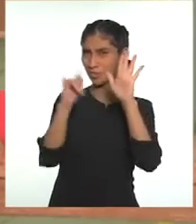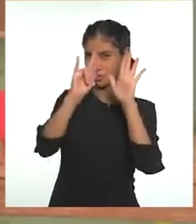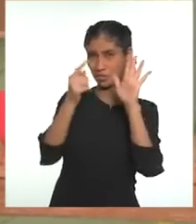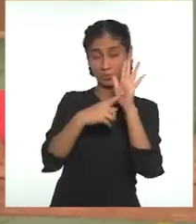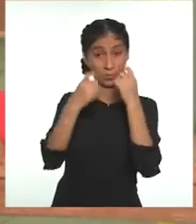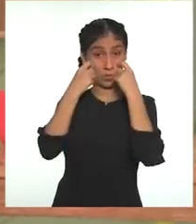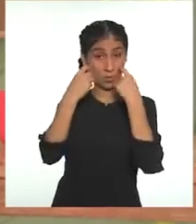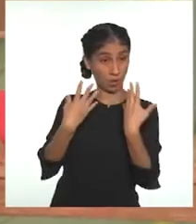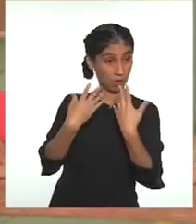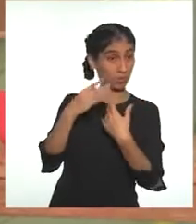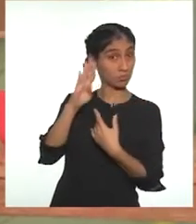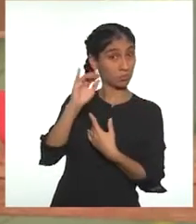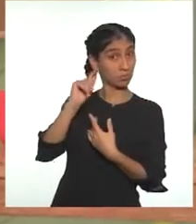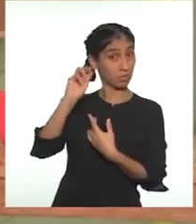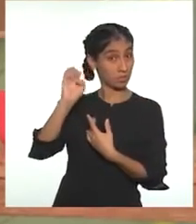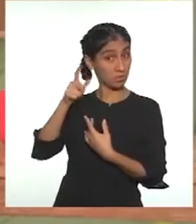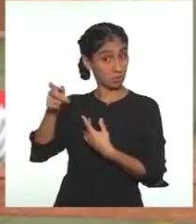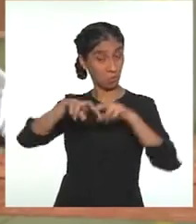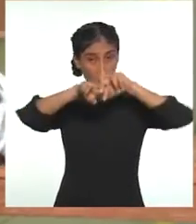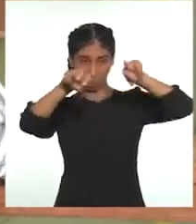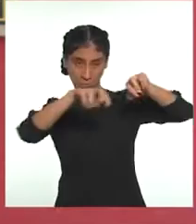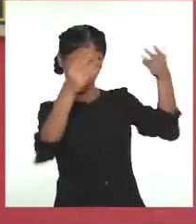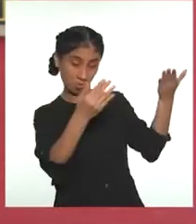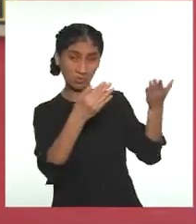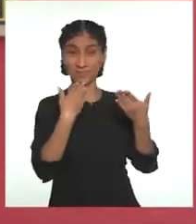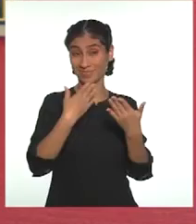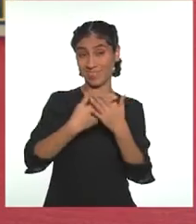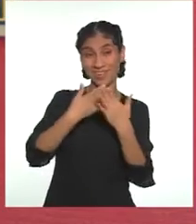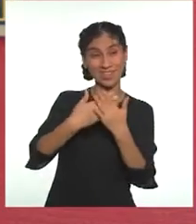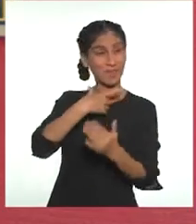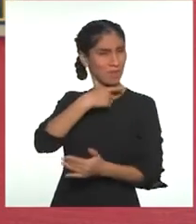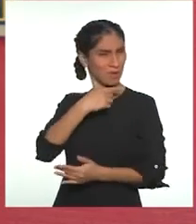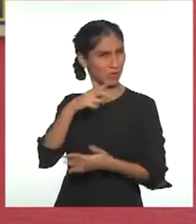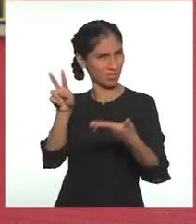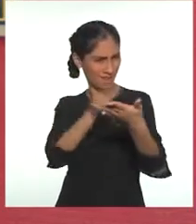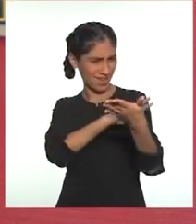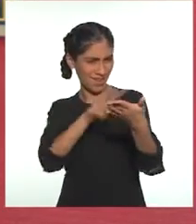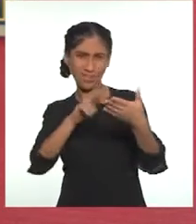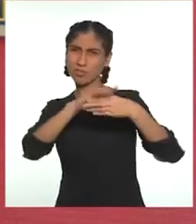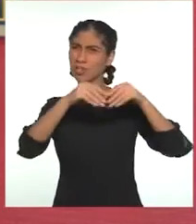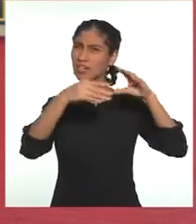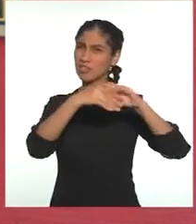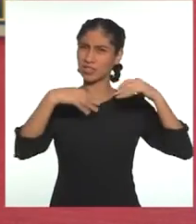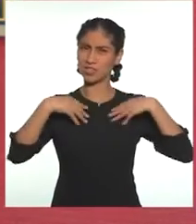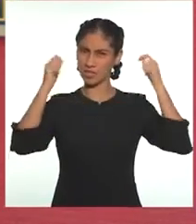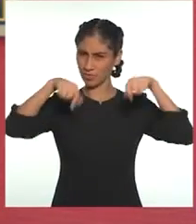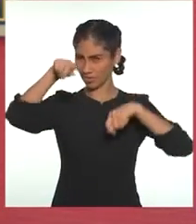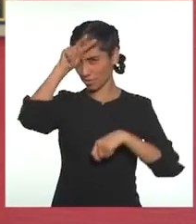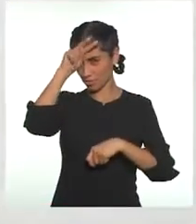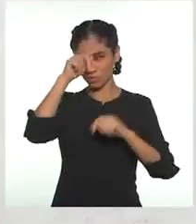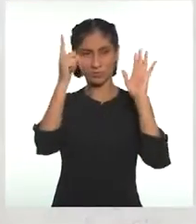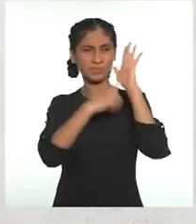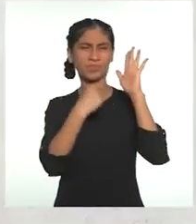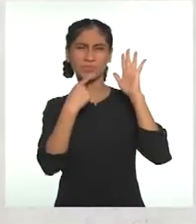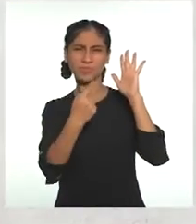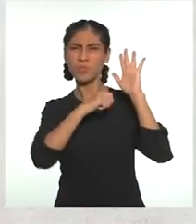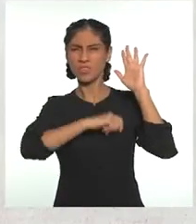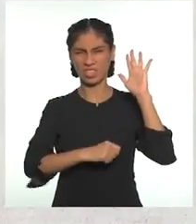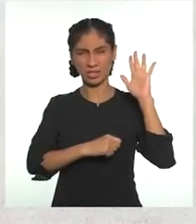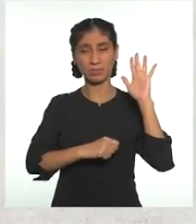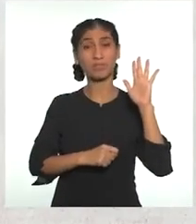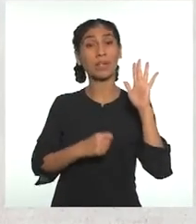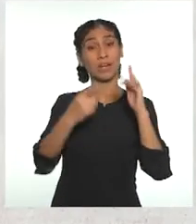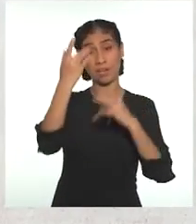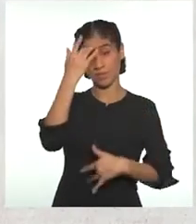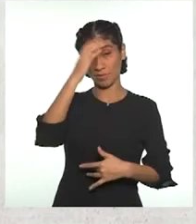Me impresiona, Brigitte. ¿Qué tal investigadora? Gracias. Me gusta leer sobre la historia de la salud de nuestro país. Aquí dice